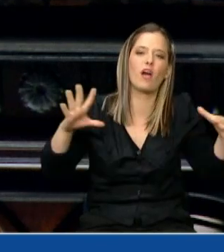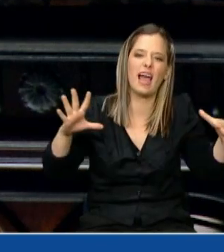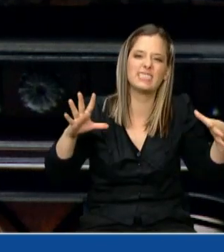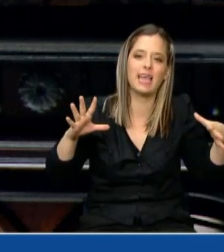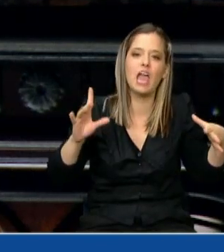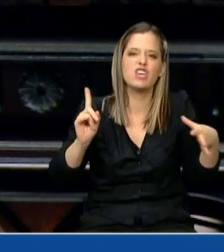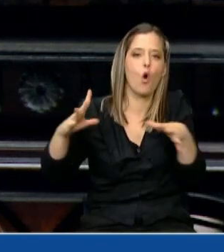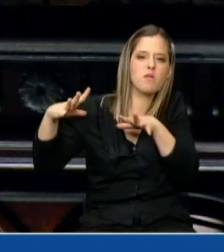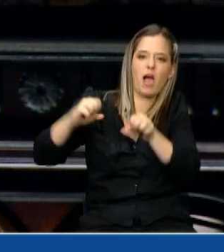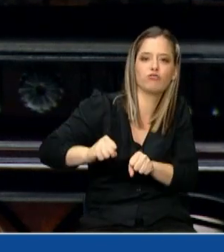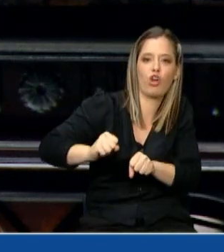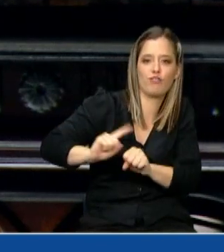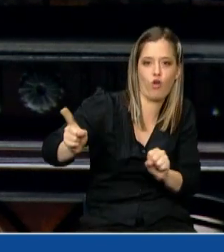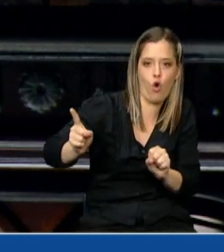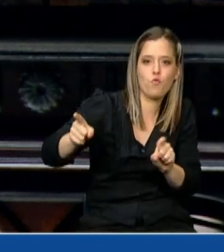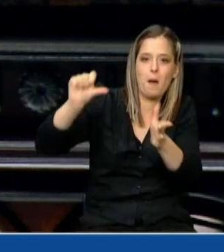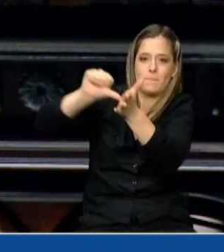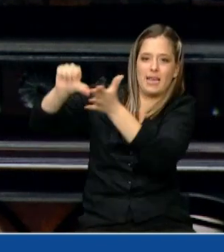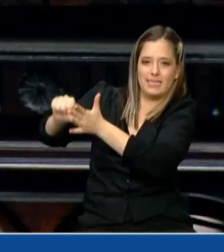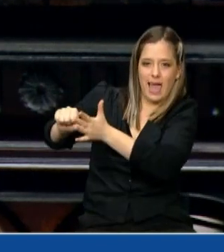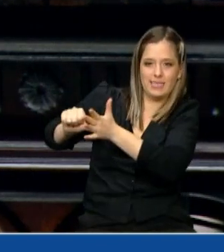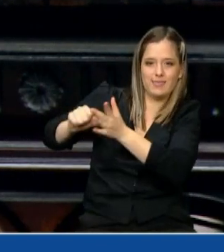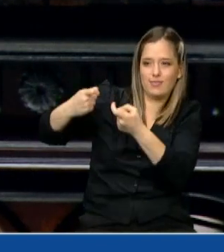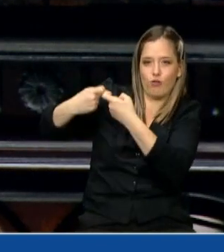ser invasores. Ahora se suma